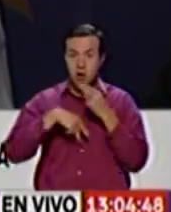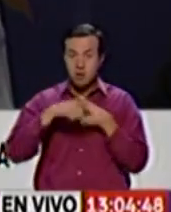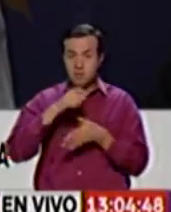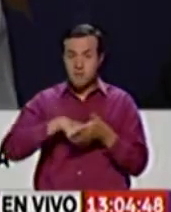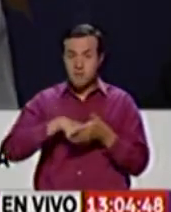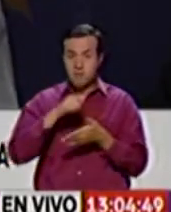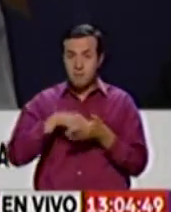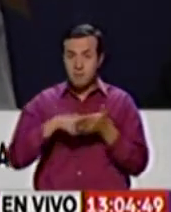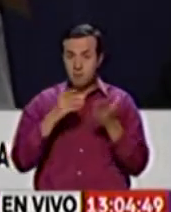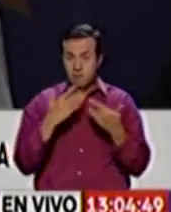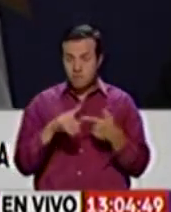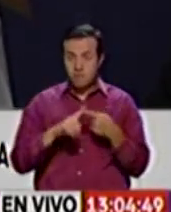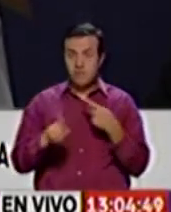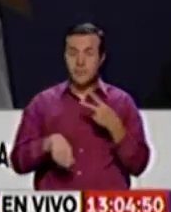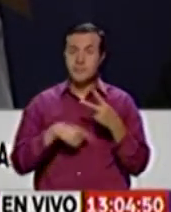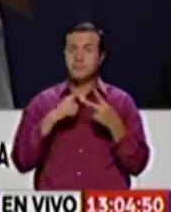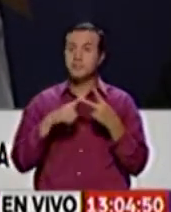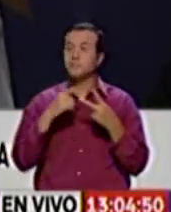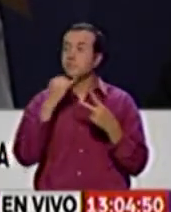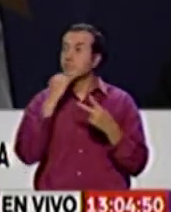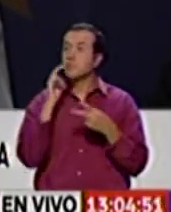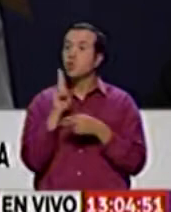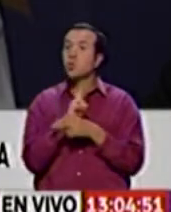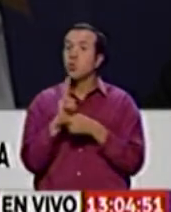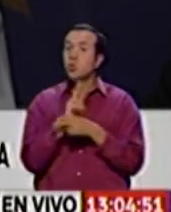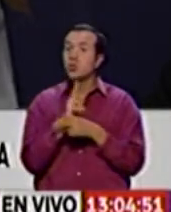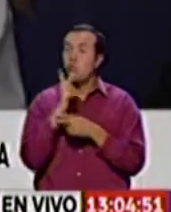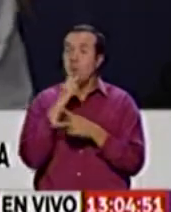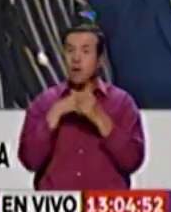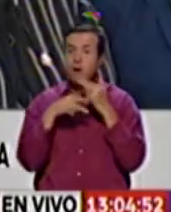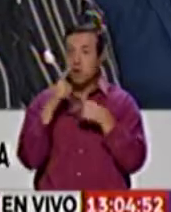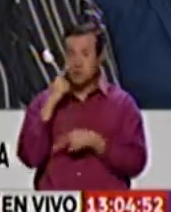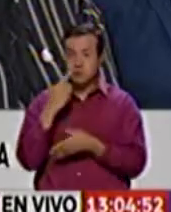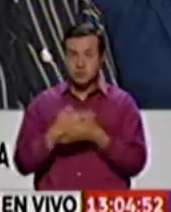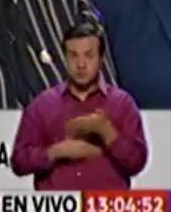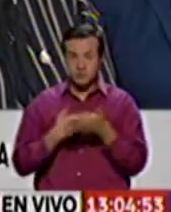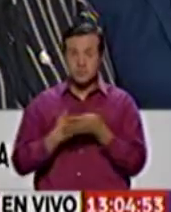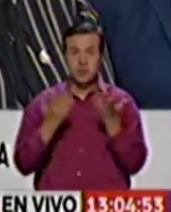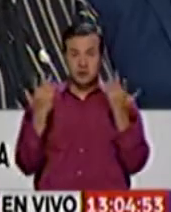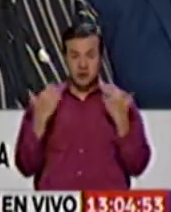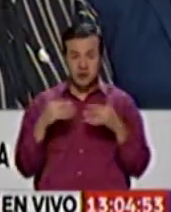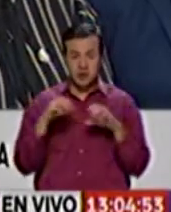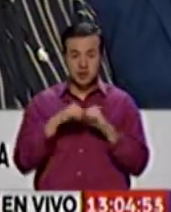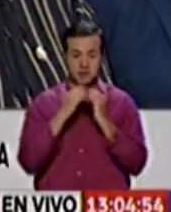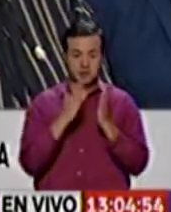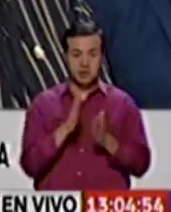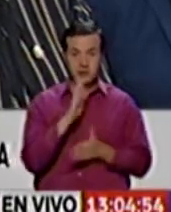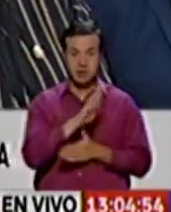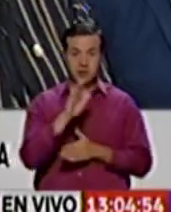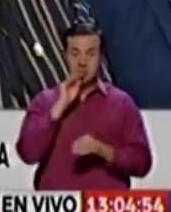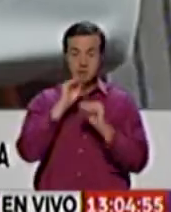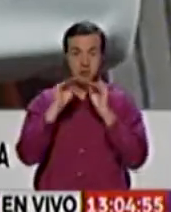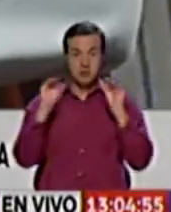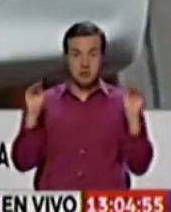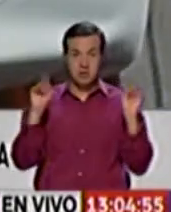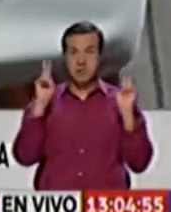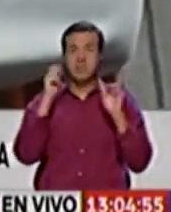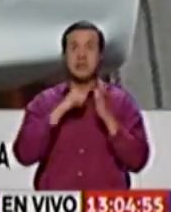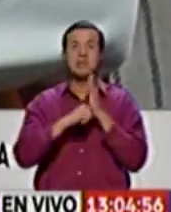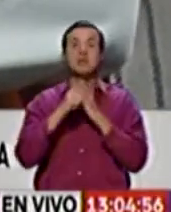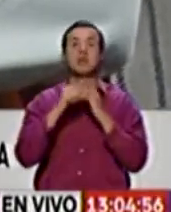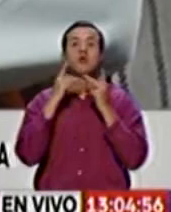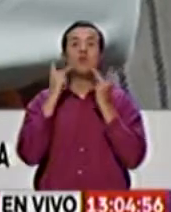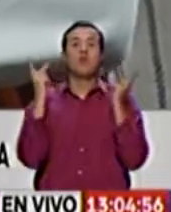rúbrica y el uso doloso de documento falso. Ese mismo día la asambleísta deberá comparecer ante el Ministerio.